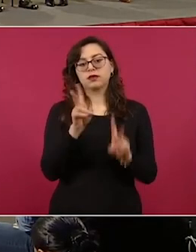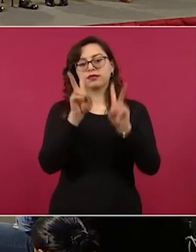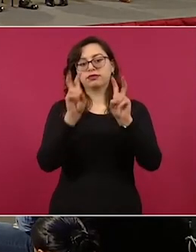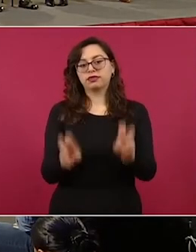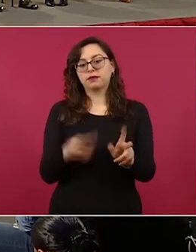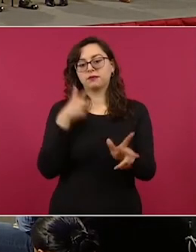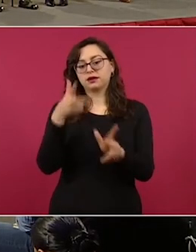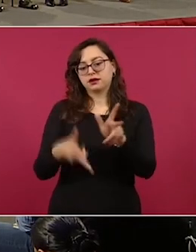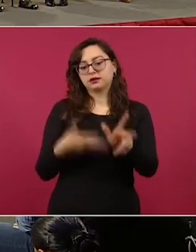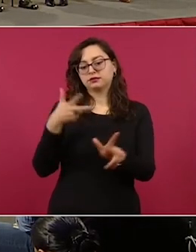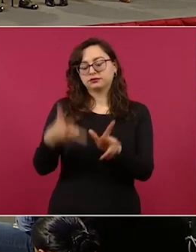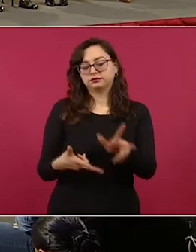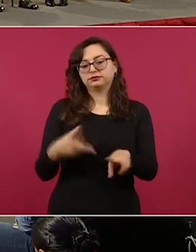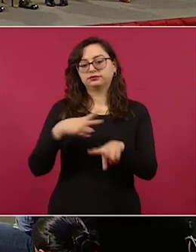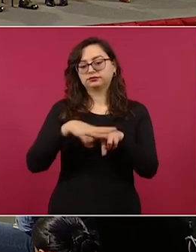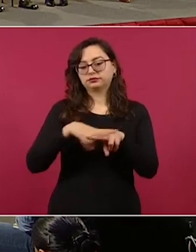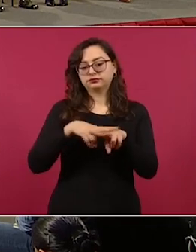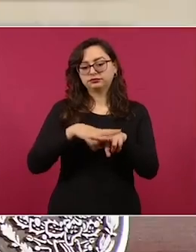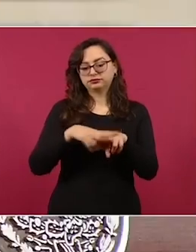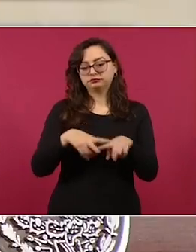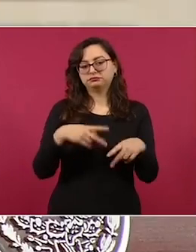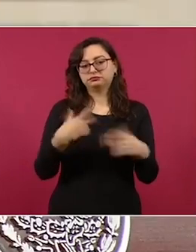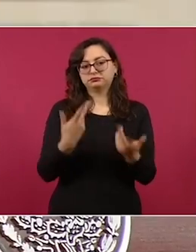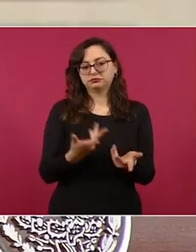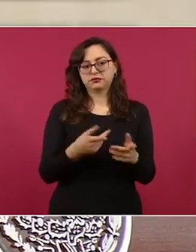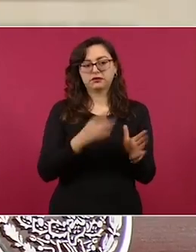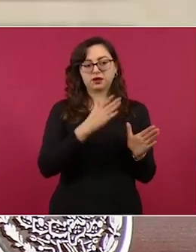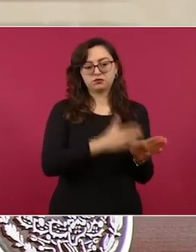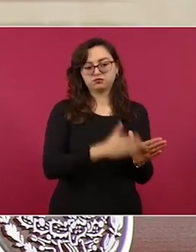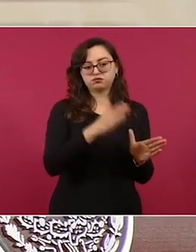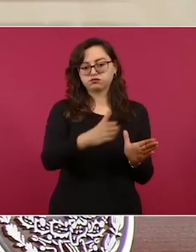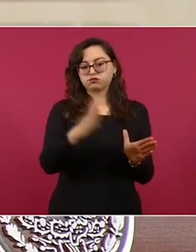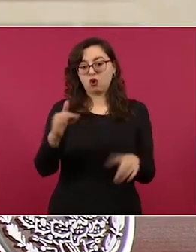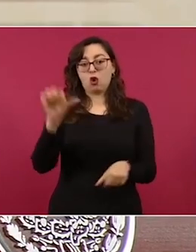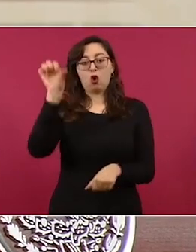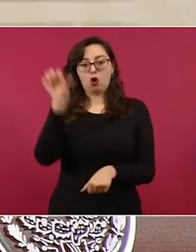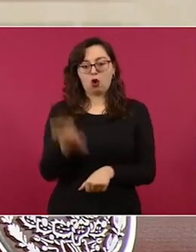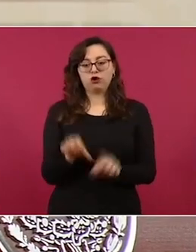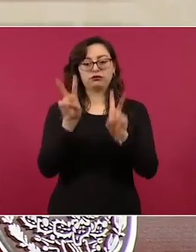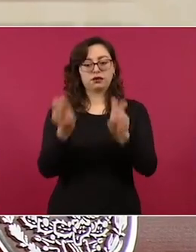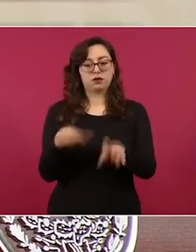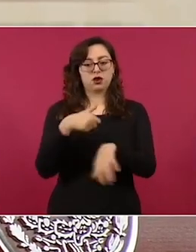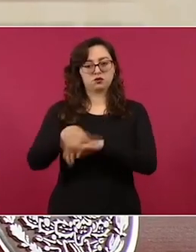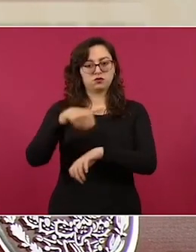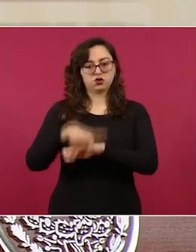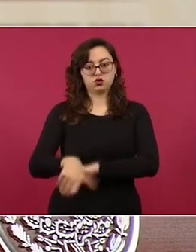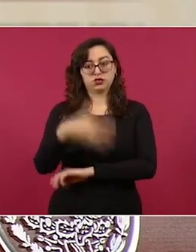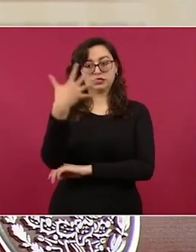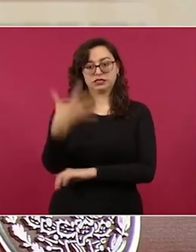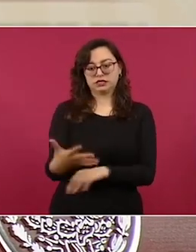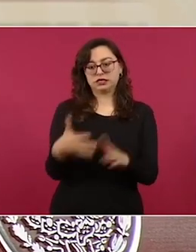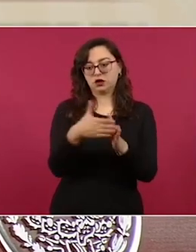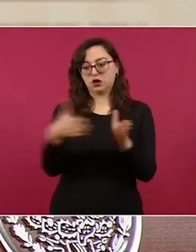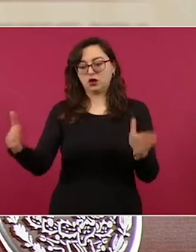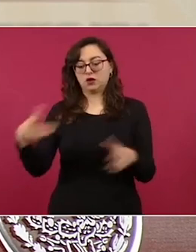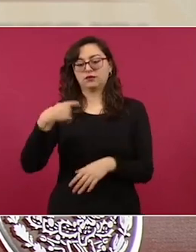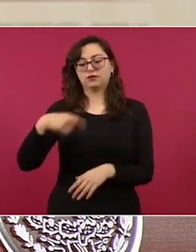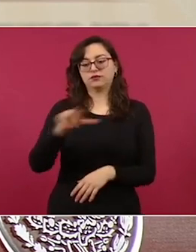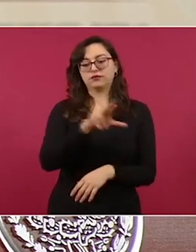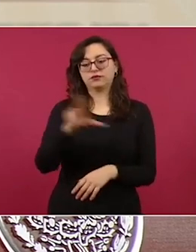tramo 5 Sur. El tramo 5 Sur se ubica en el estado de Quintana Roo y se extiende por